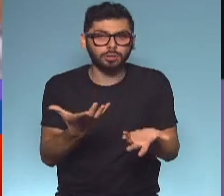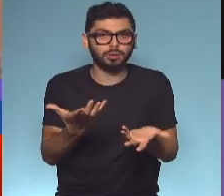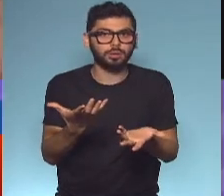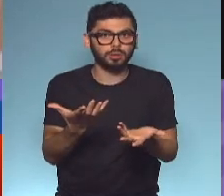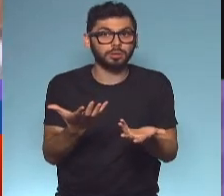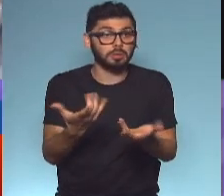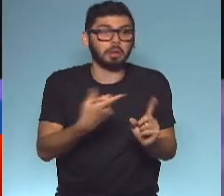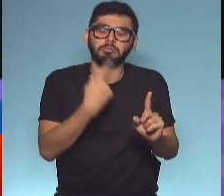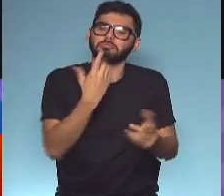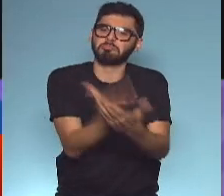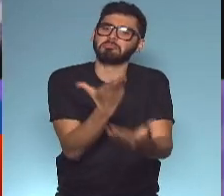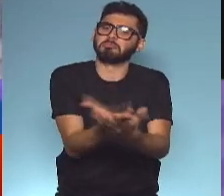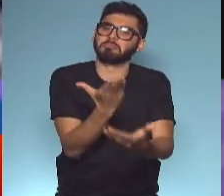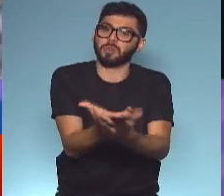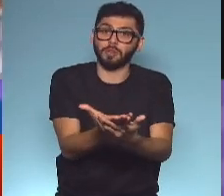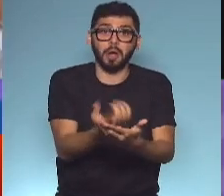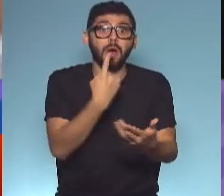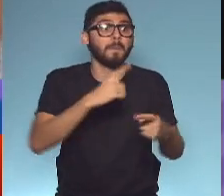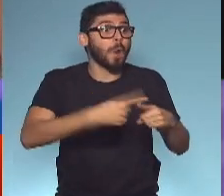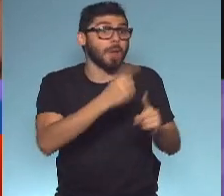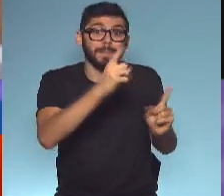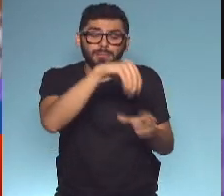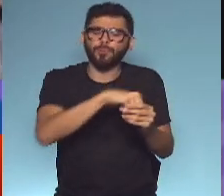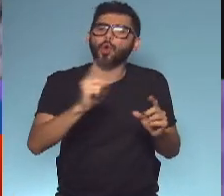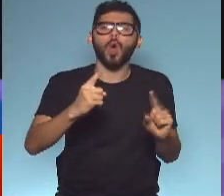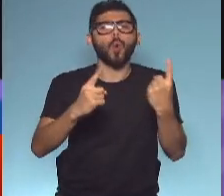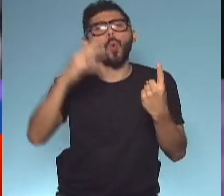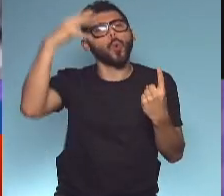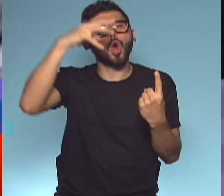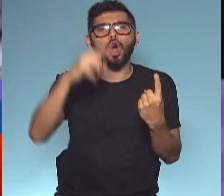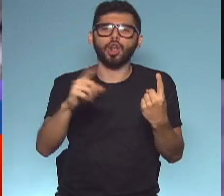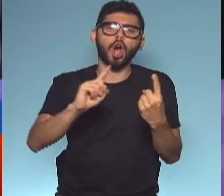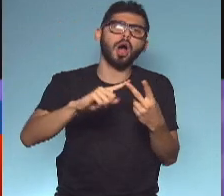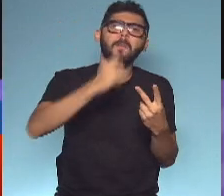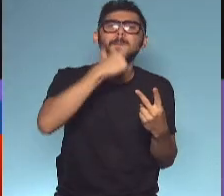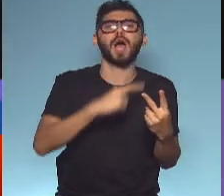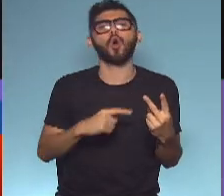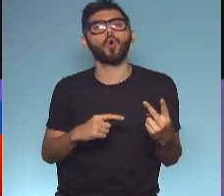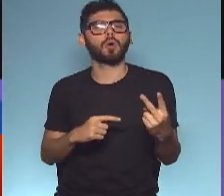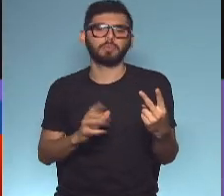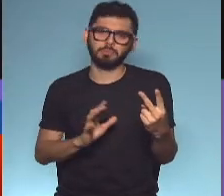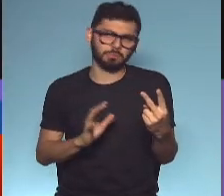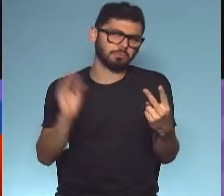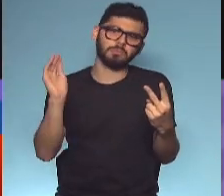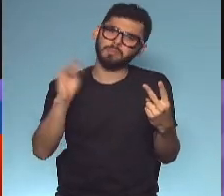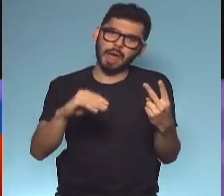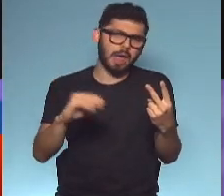de protagonistas de ese sector político. No es solamente Patricia Bullrich, no solamente Mauricio Macri. Ahí